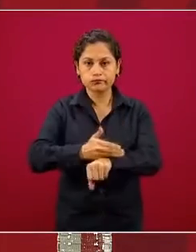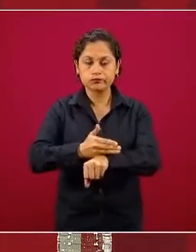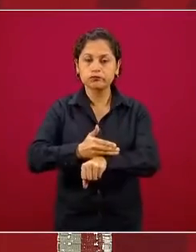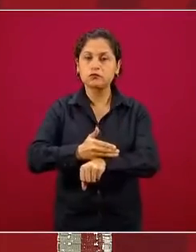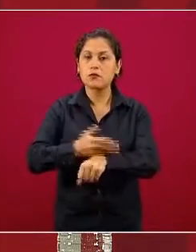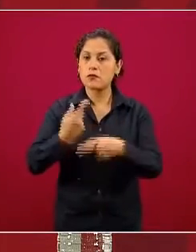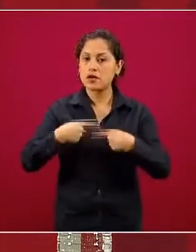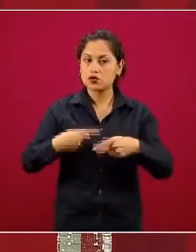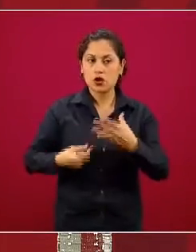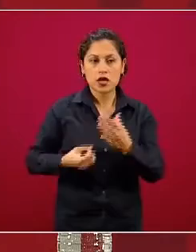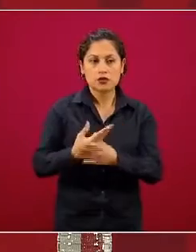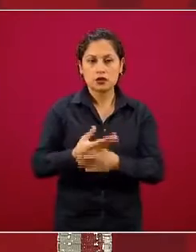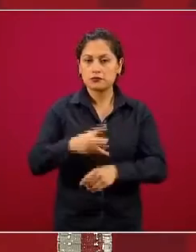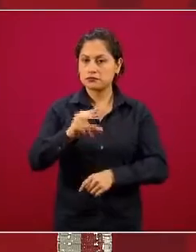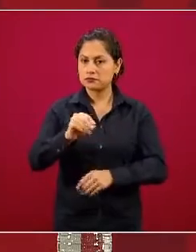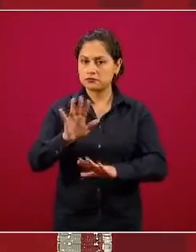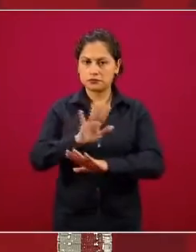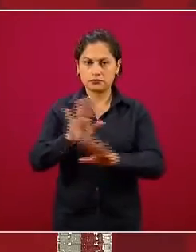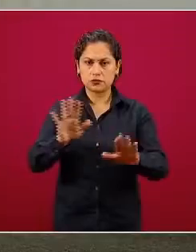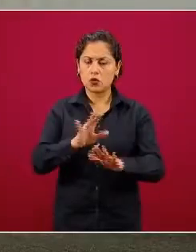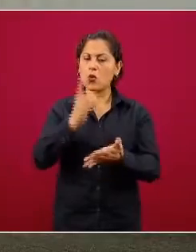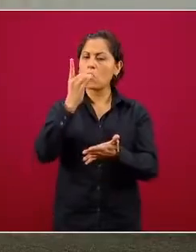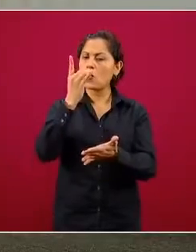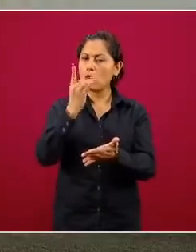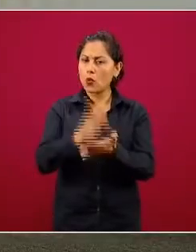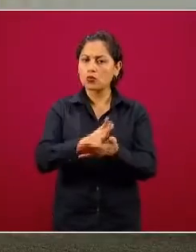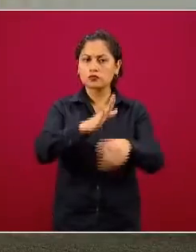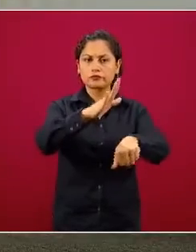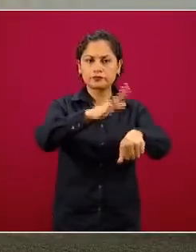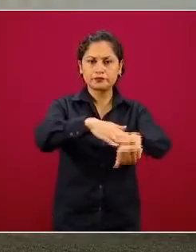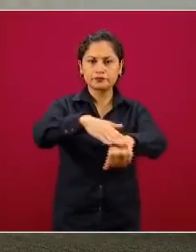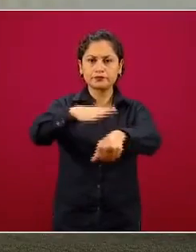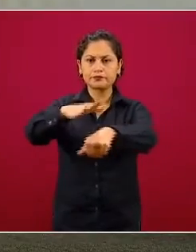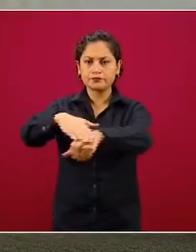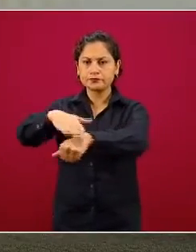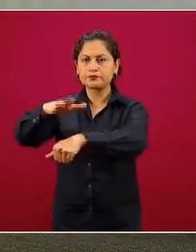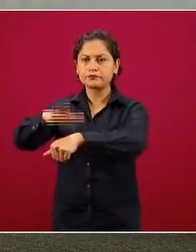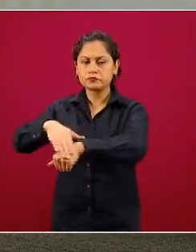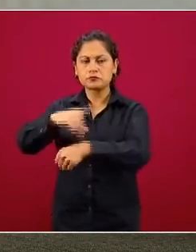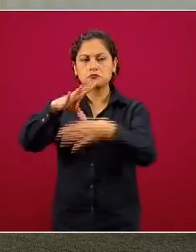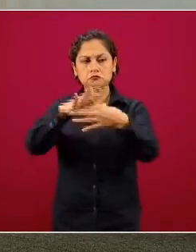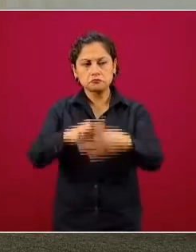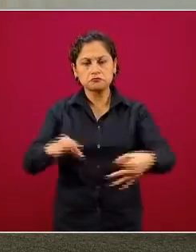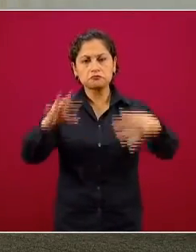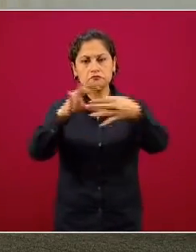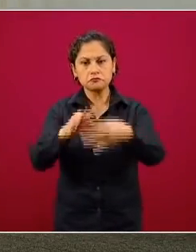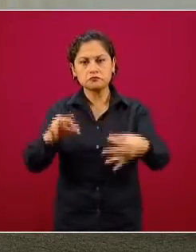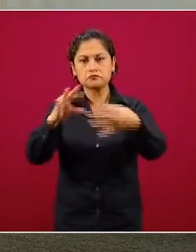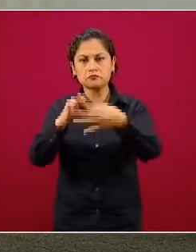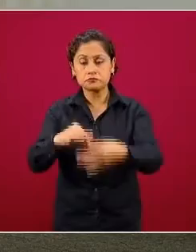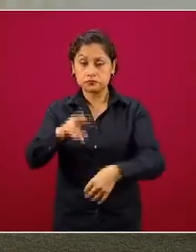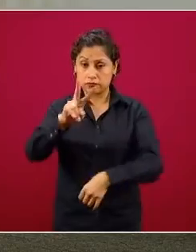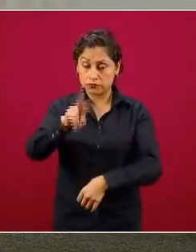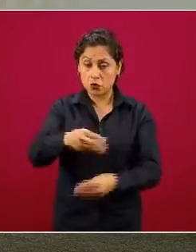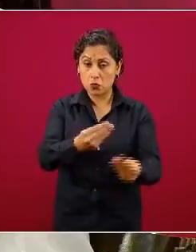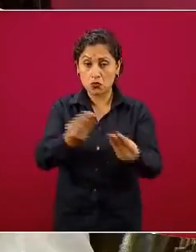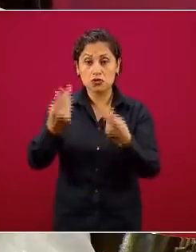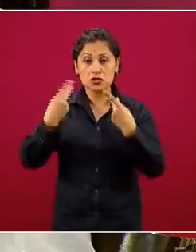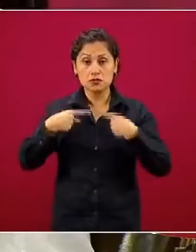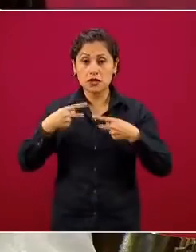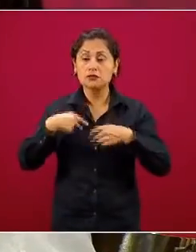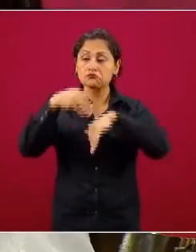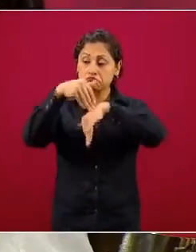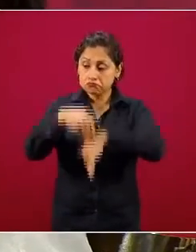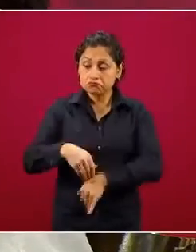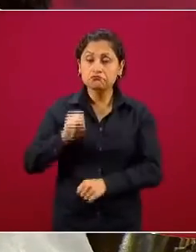Al revés, es concientizar, informar, y la verdad es que ha habido una cooperación muy grande en la ciudad y esperamos la misma cooperación el